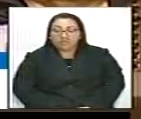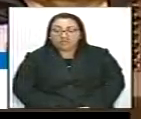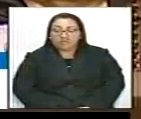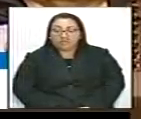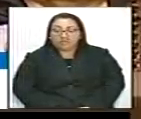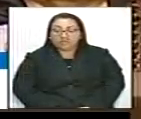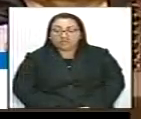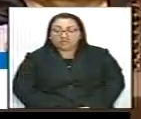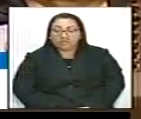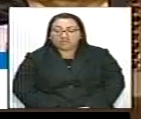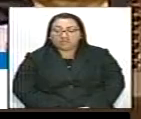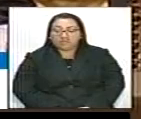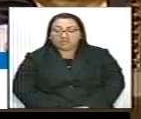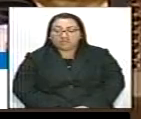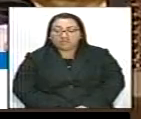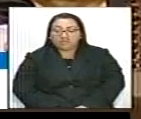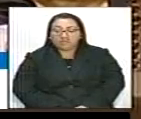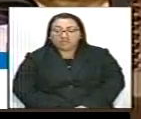Bien,